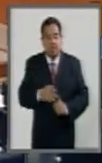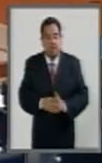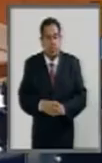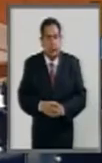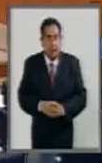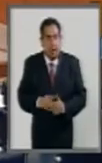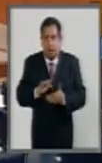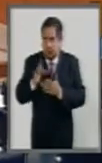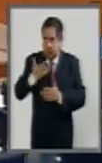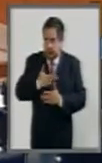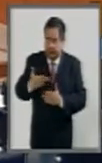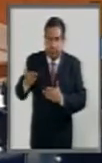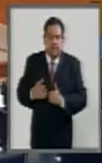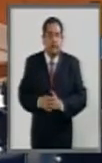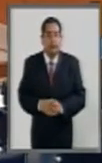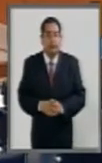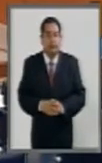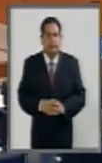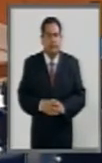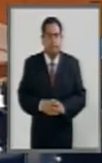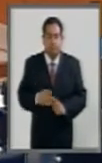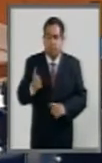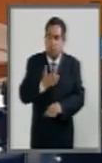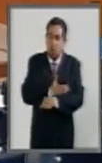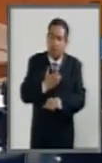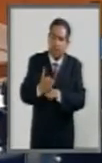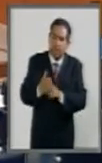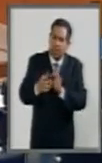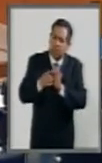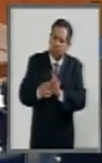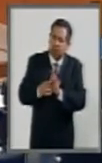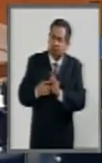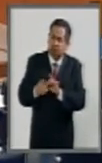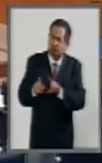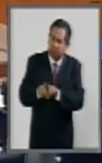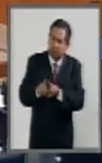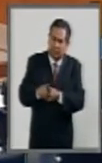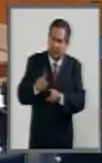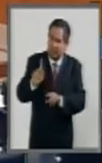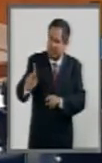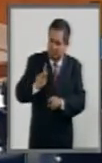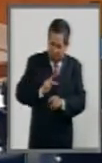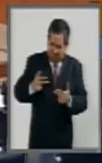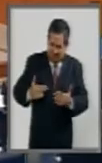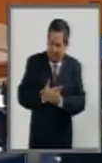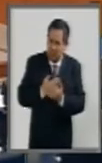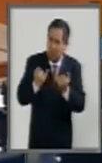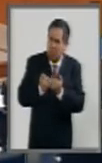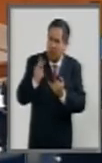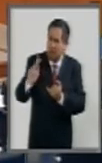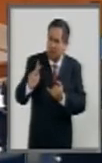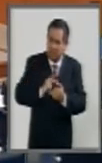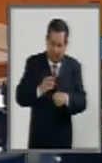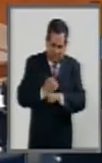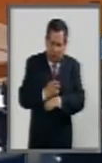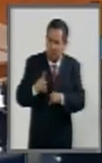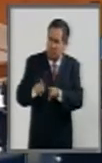Gracias, presidente. A mi compañera de fórmula, mi paisana, mi